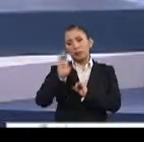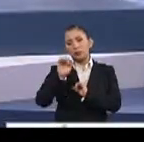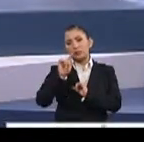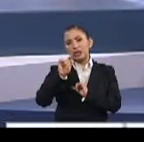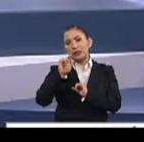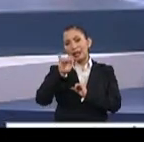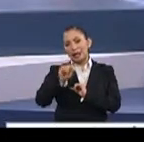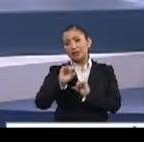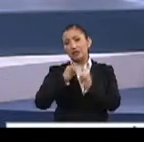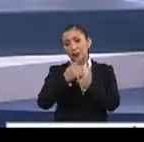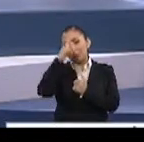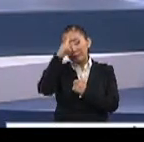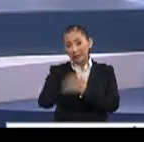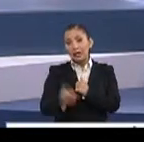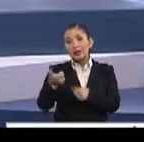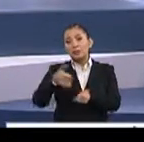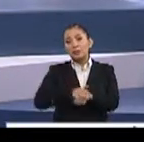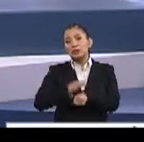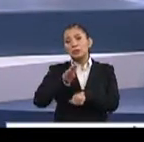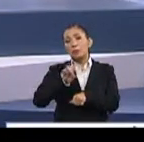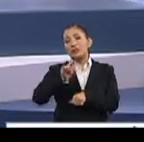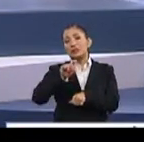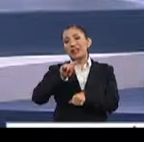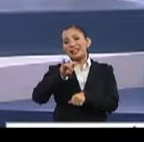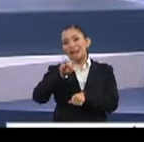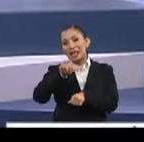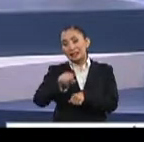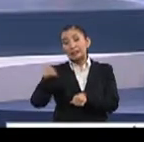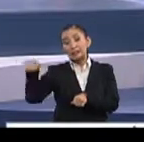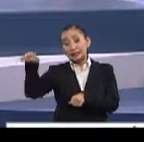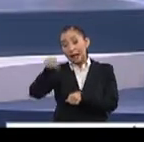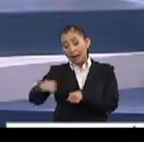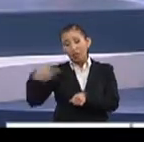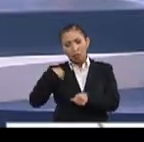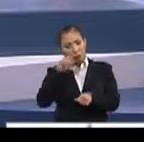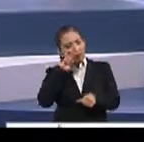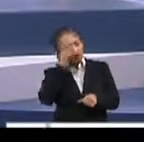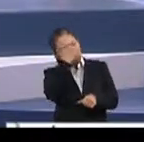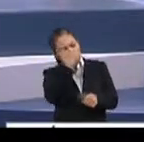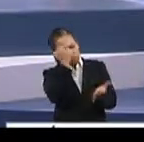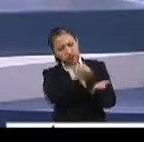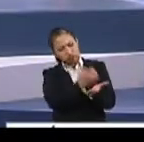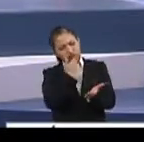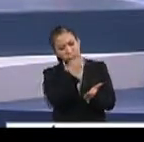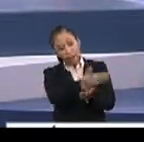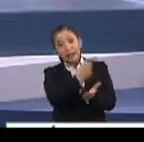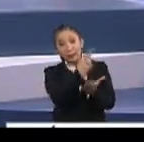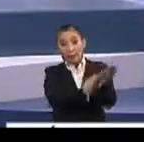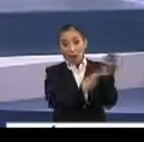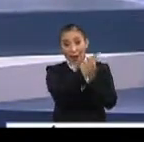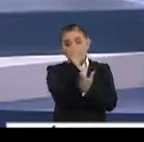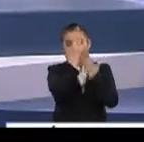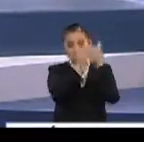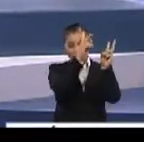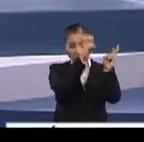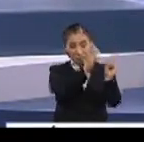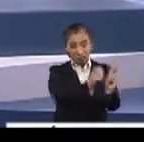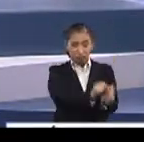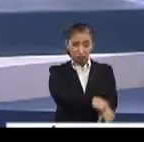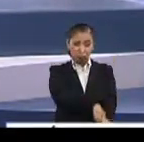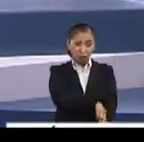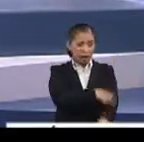Bursátiles, Asociación Mexicana de Administradores Bursátiles, y aparte de todo esto, el plan de estudios pues es muy